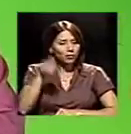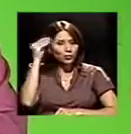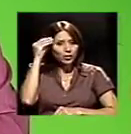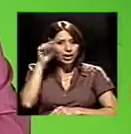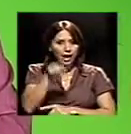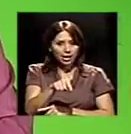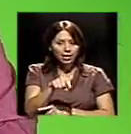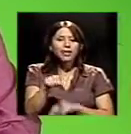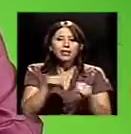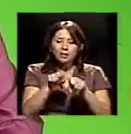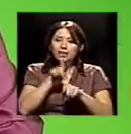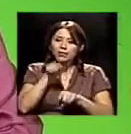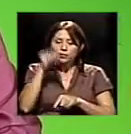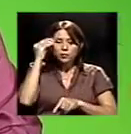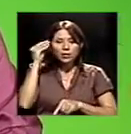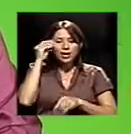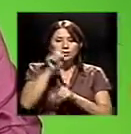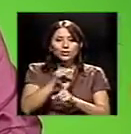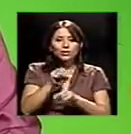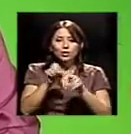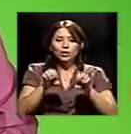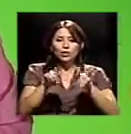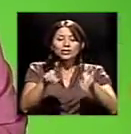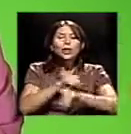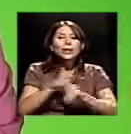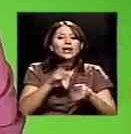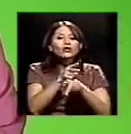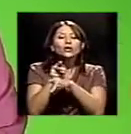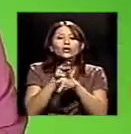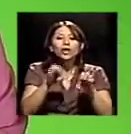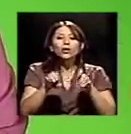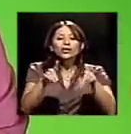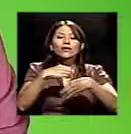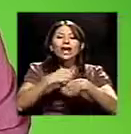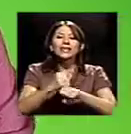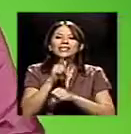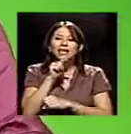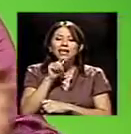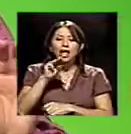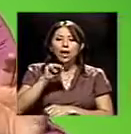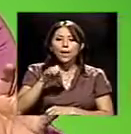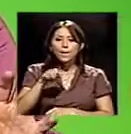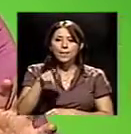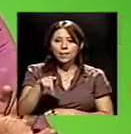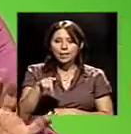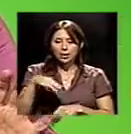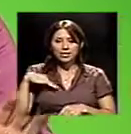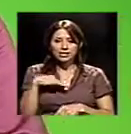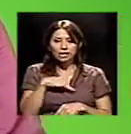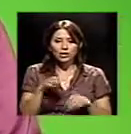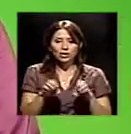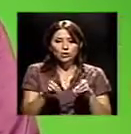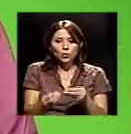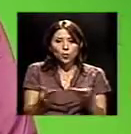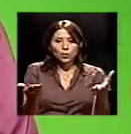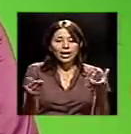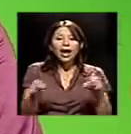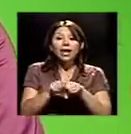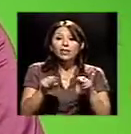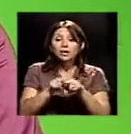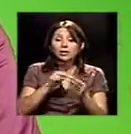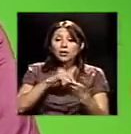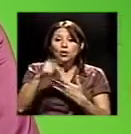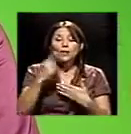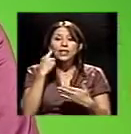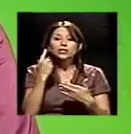en esa situación de educación, pero la rectoría en sí educativa la ejerce el Ministerio de Educación Pública. Además, el programa de sordoceguera no